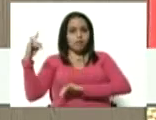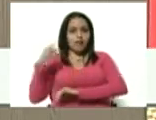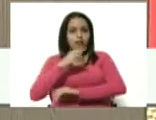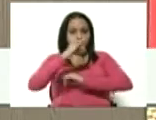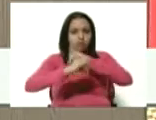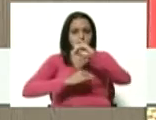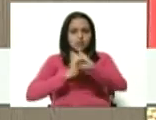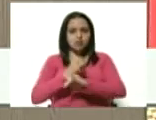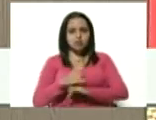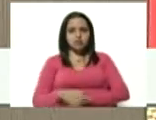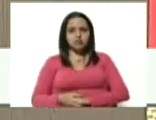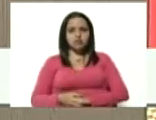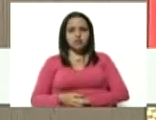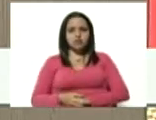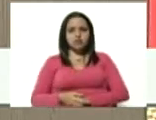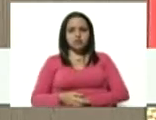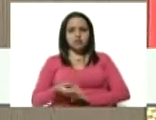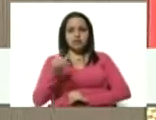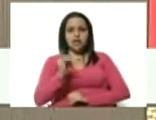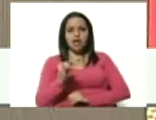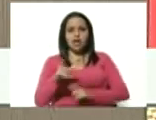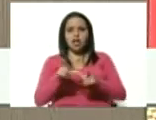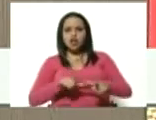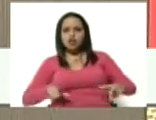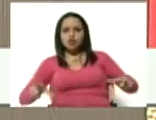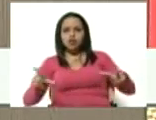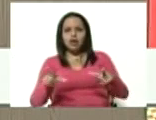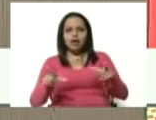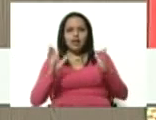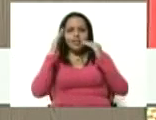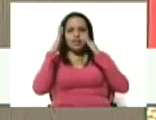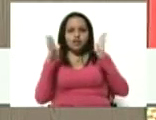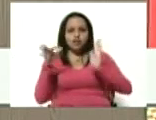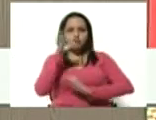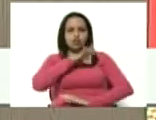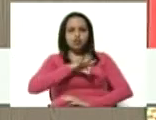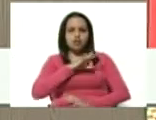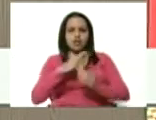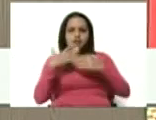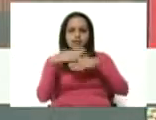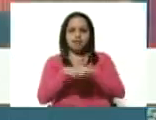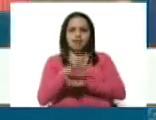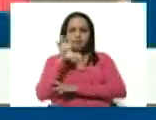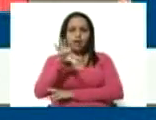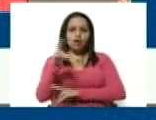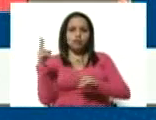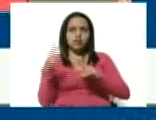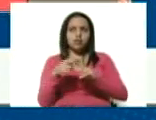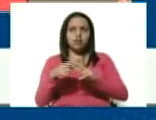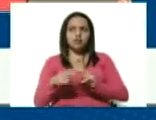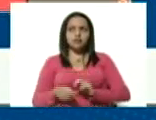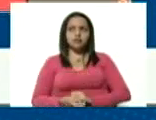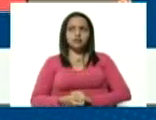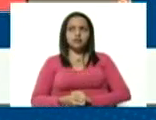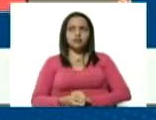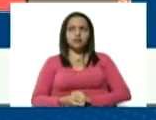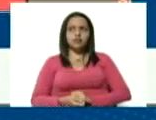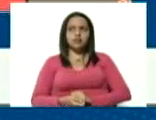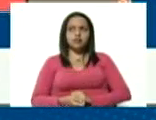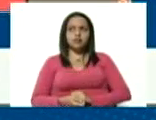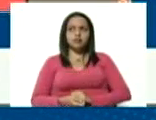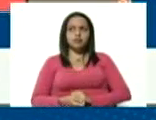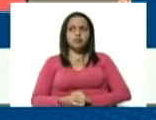internacional que se dieron en el puesto de atención social integral del estado Táchira. De esos